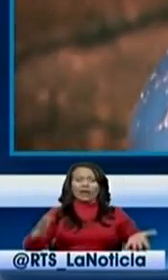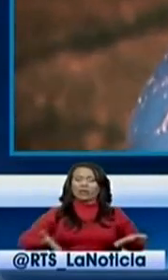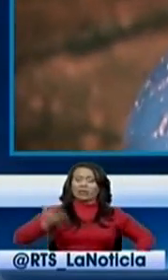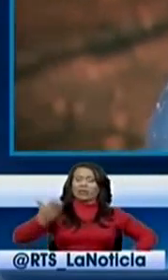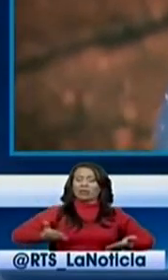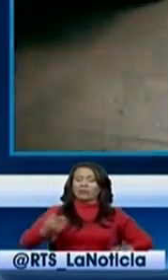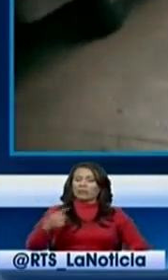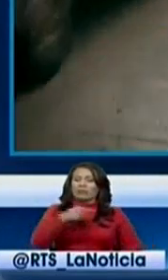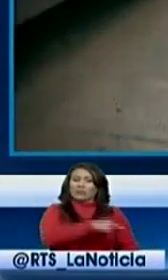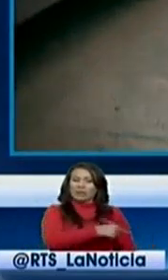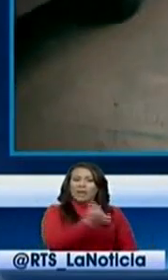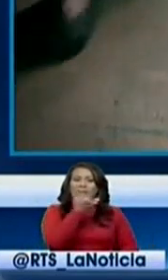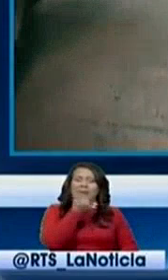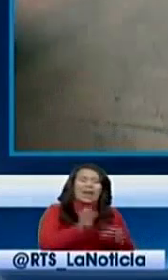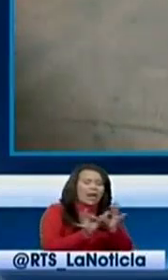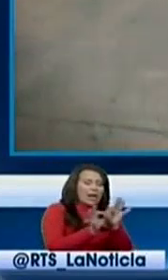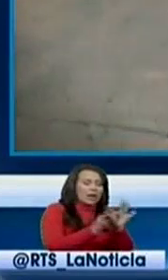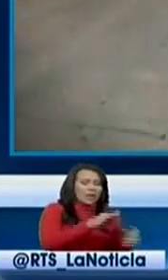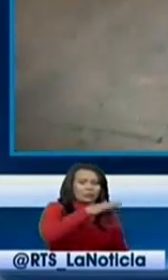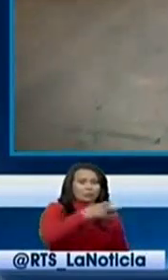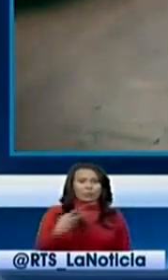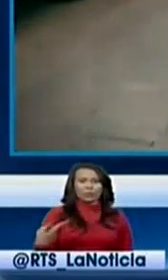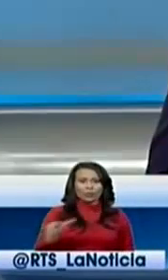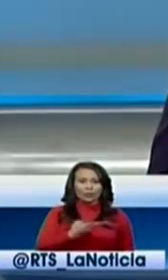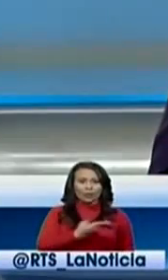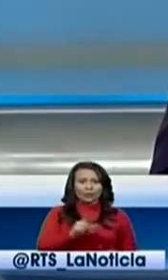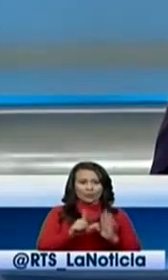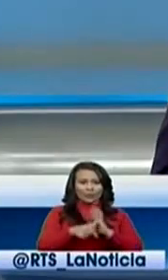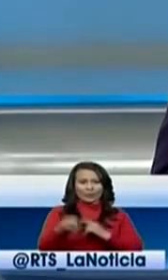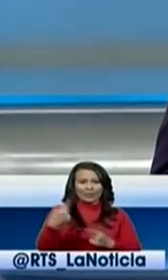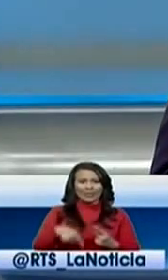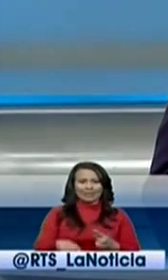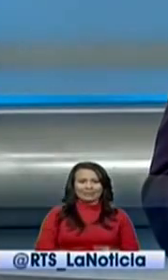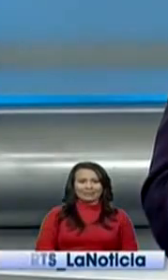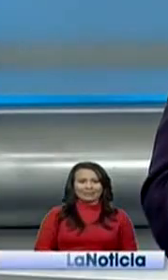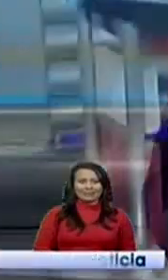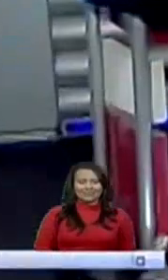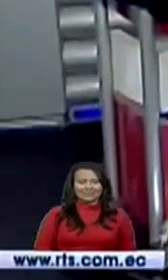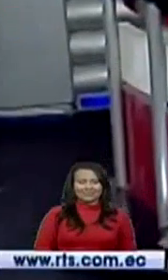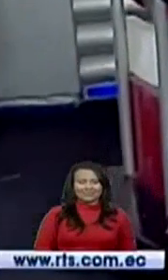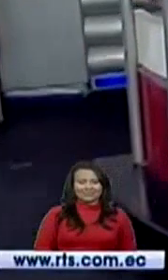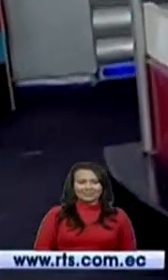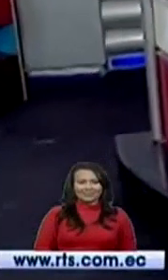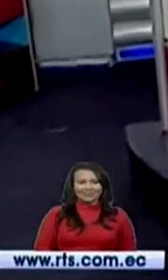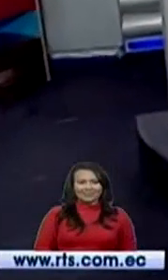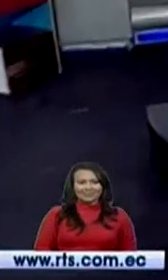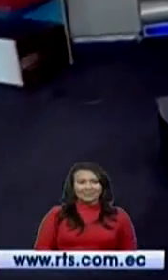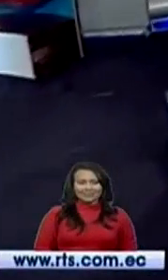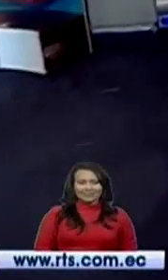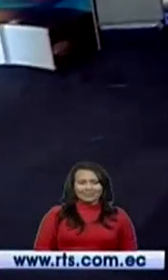pasando ahora? Vamos a un corte, señor productor. La noticia siempre en la